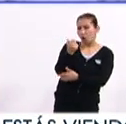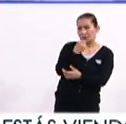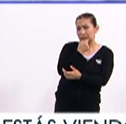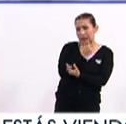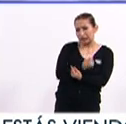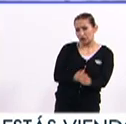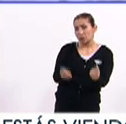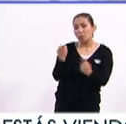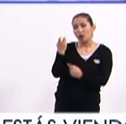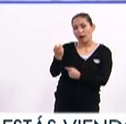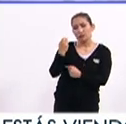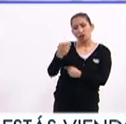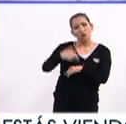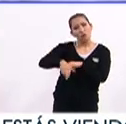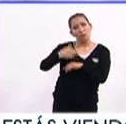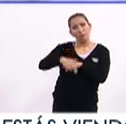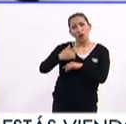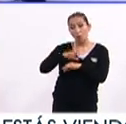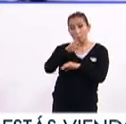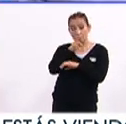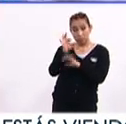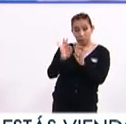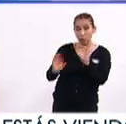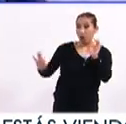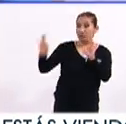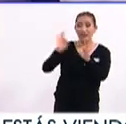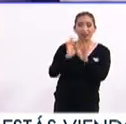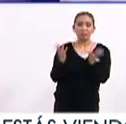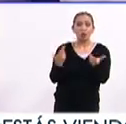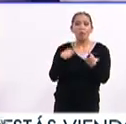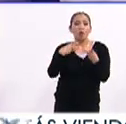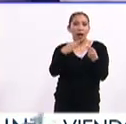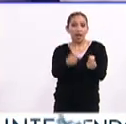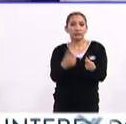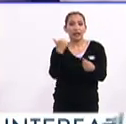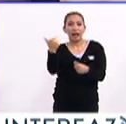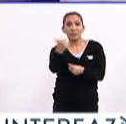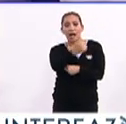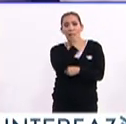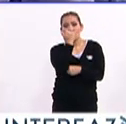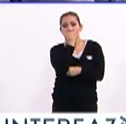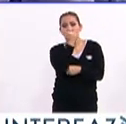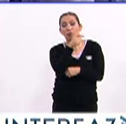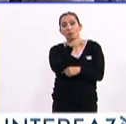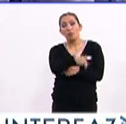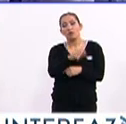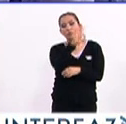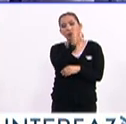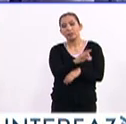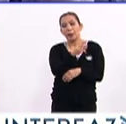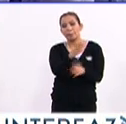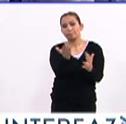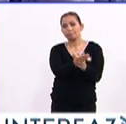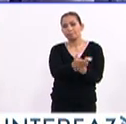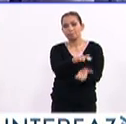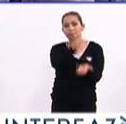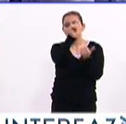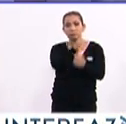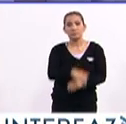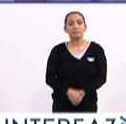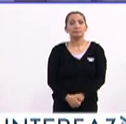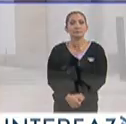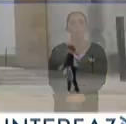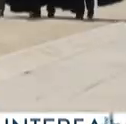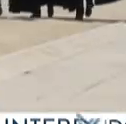baja, de modo que este indicador no resulta tan relevante como el gasto por estudiante como porcentaje del PIB per cápita.